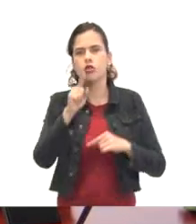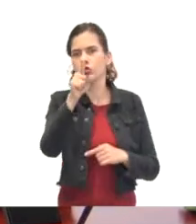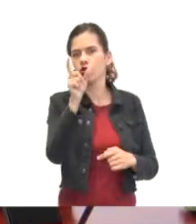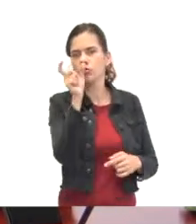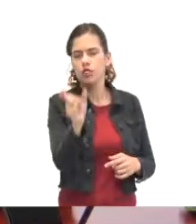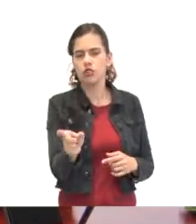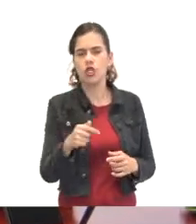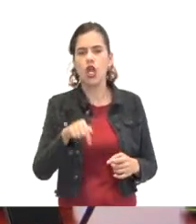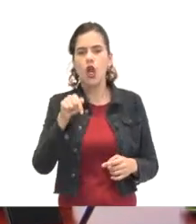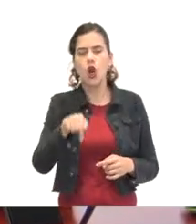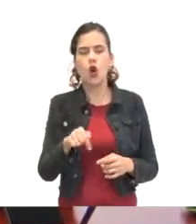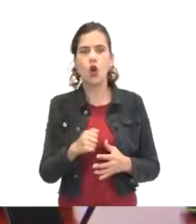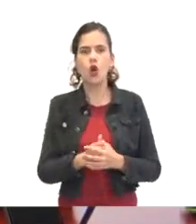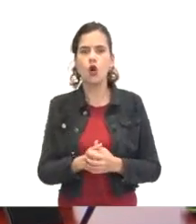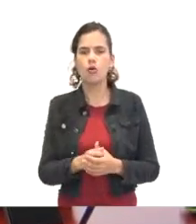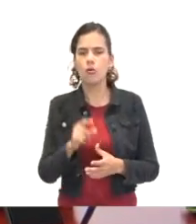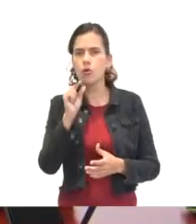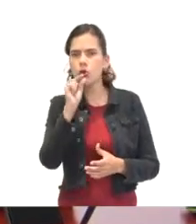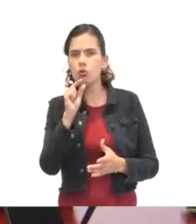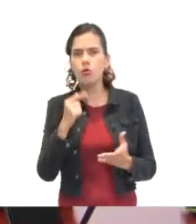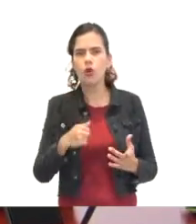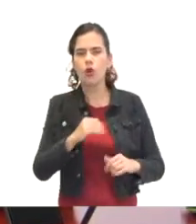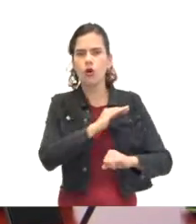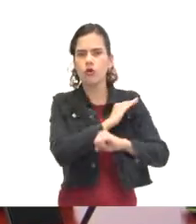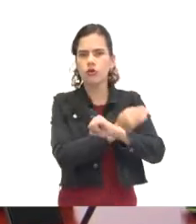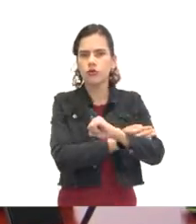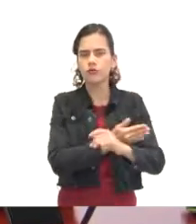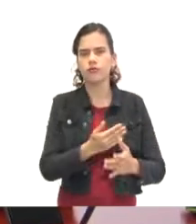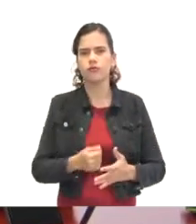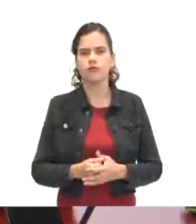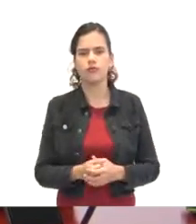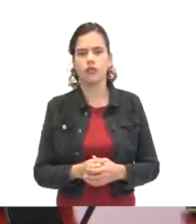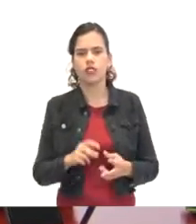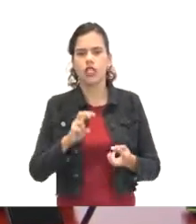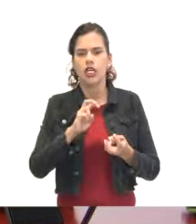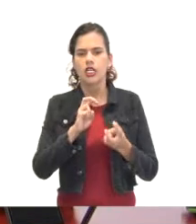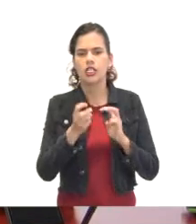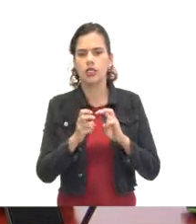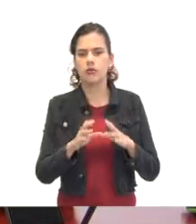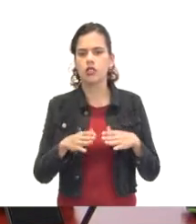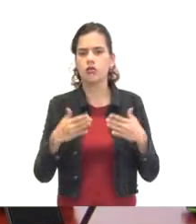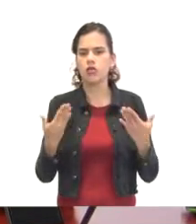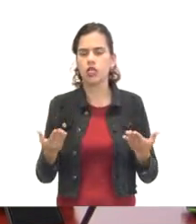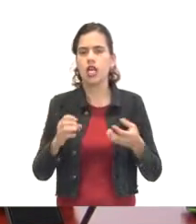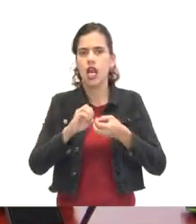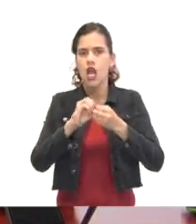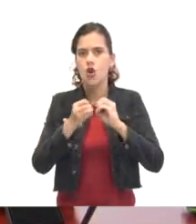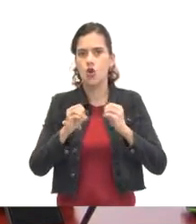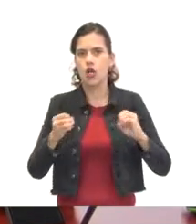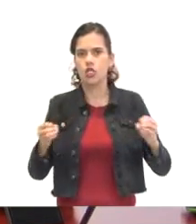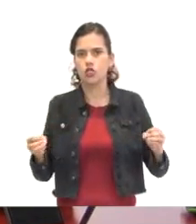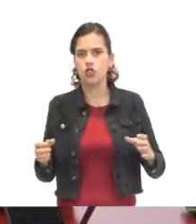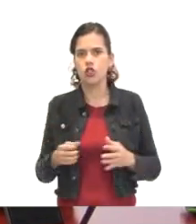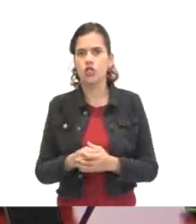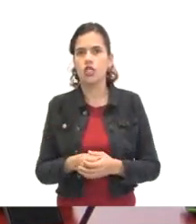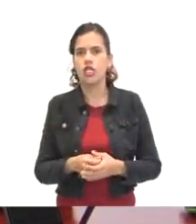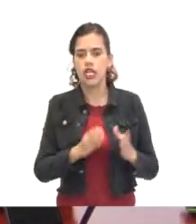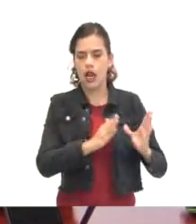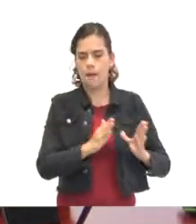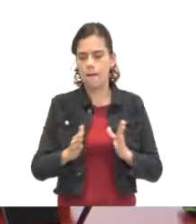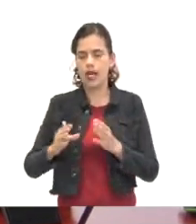persona. Hoy vamos a un poco a reforzar o afianzar el tema sobre qué es la oración y la estructura de la